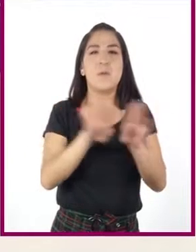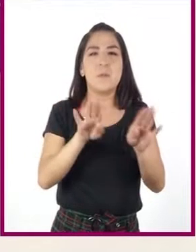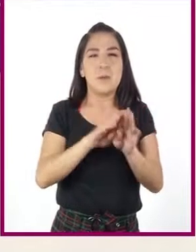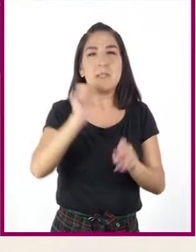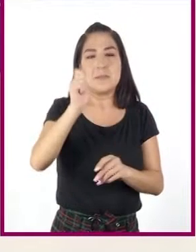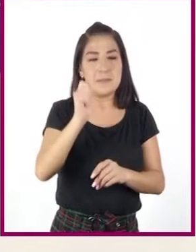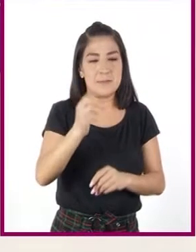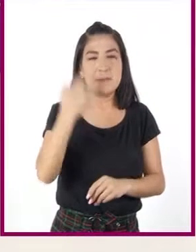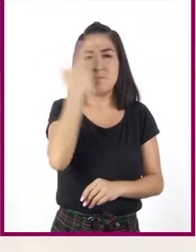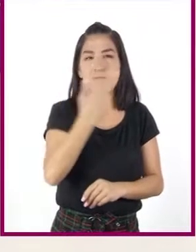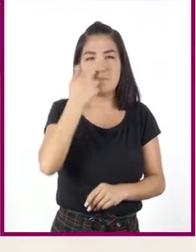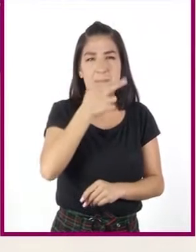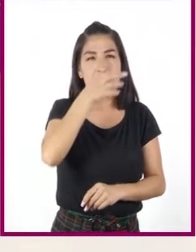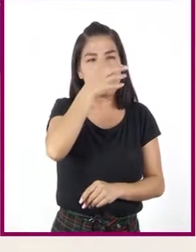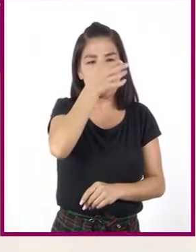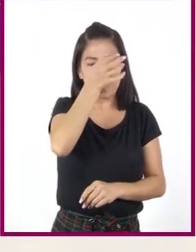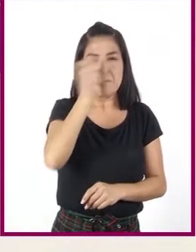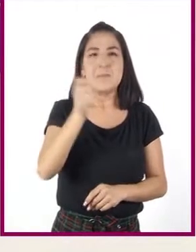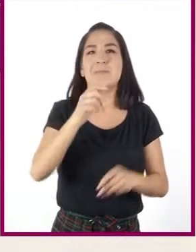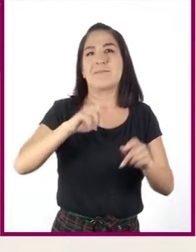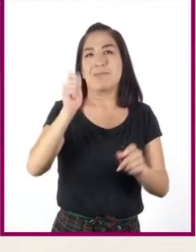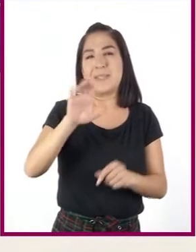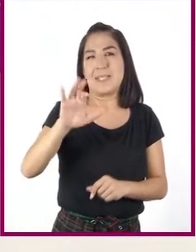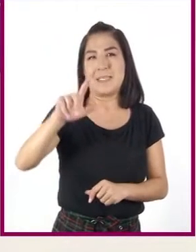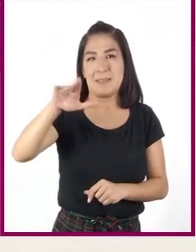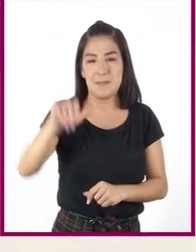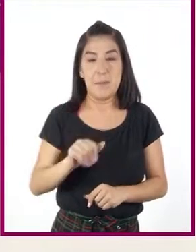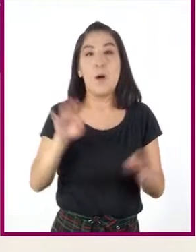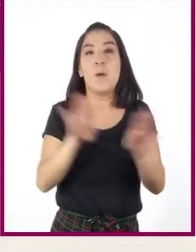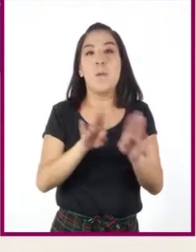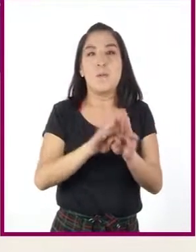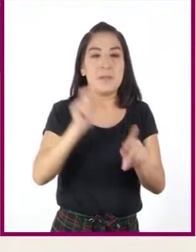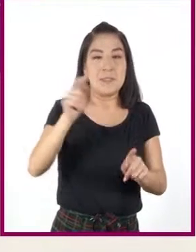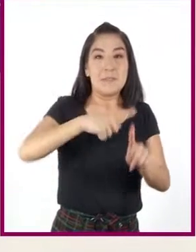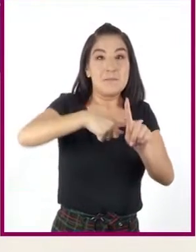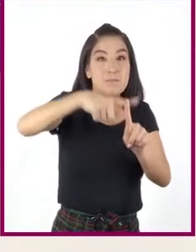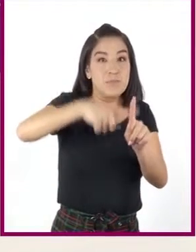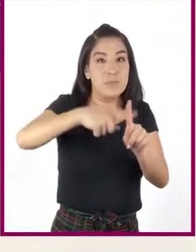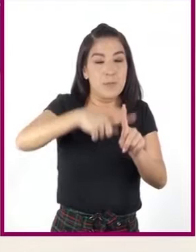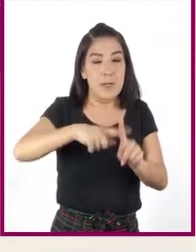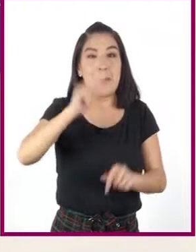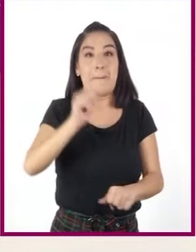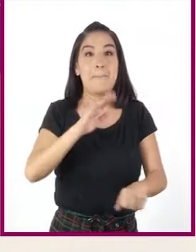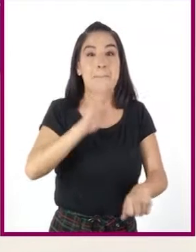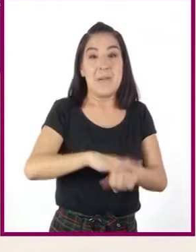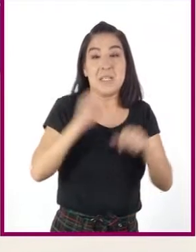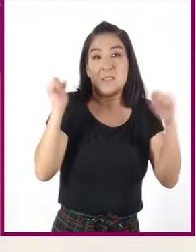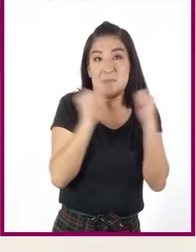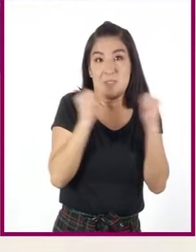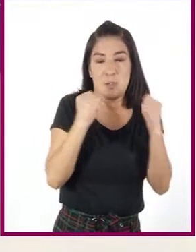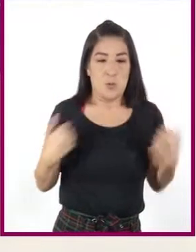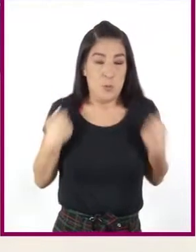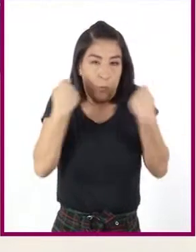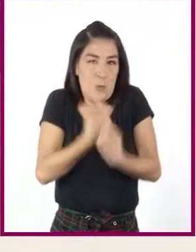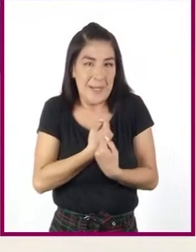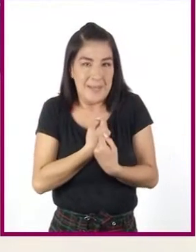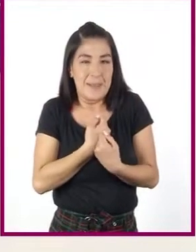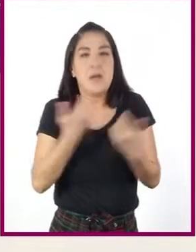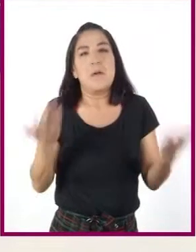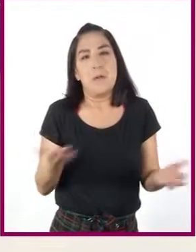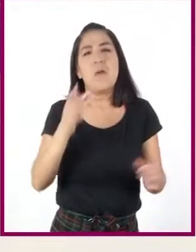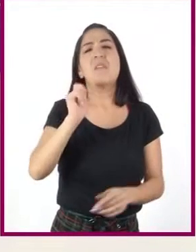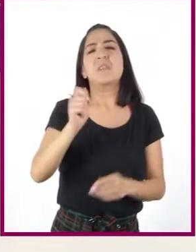clima que afectan a la población de manera directa. La temperatura, para saber si usaremos un suéter o algo